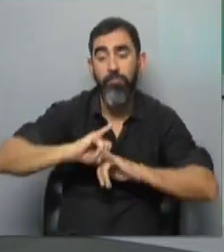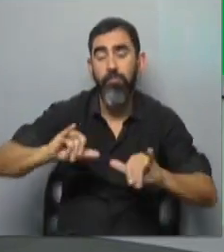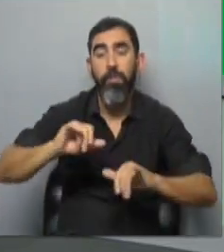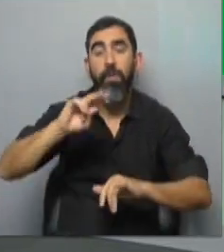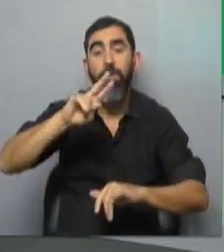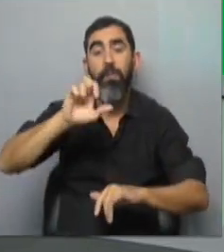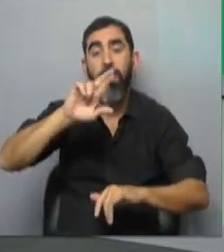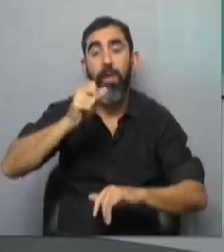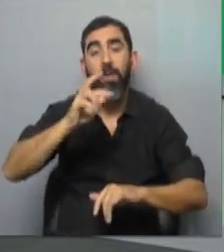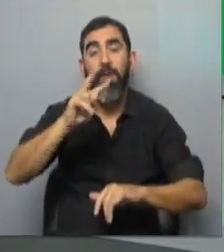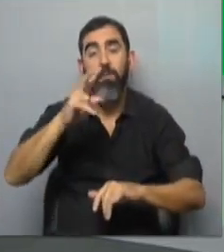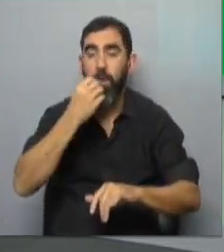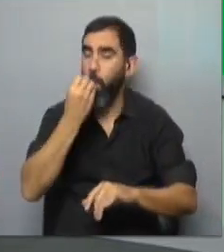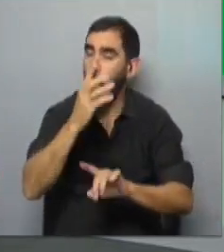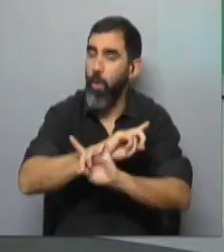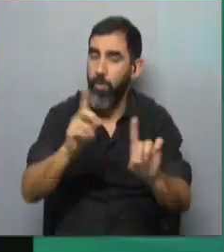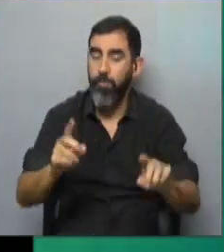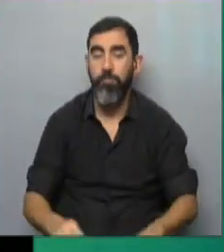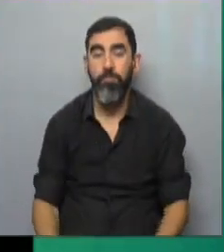TV no es una buena señal.